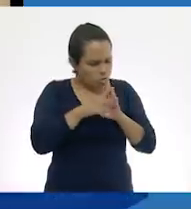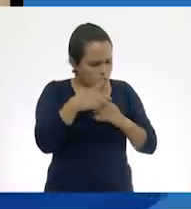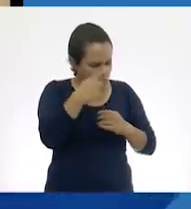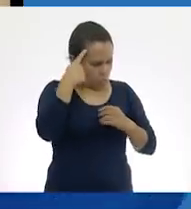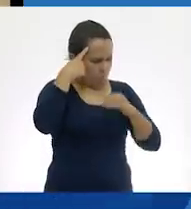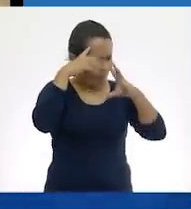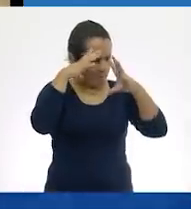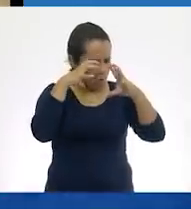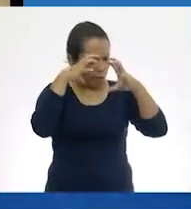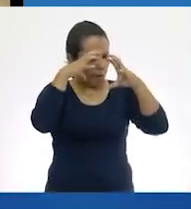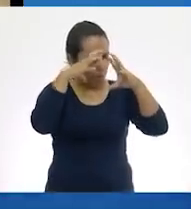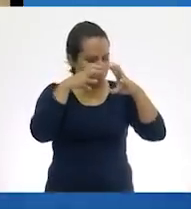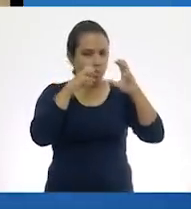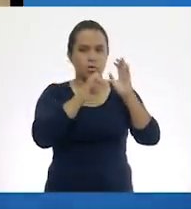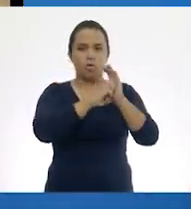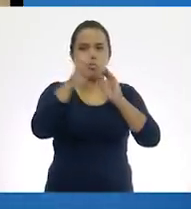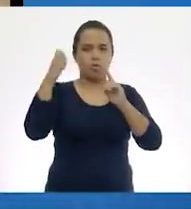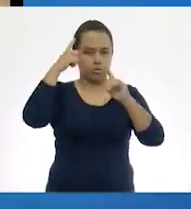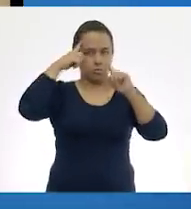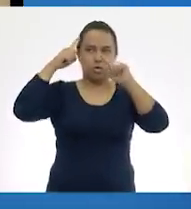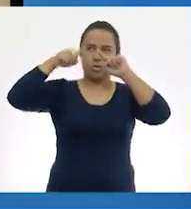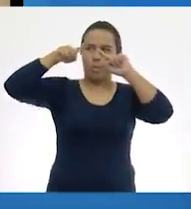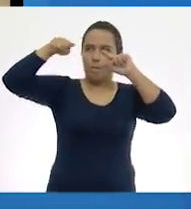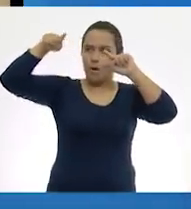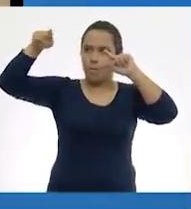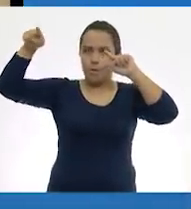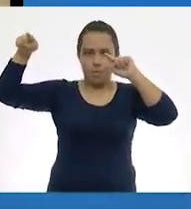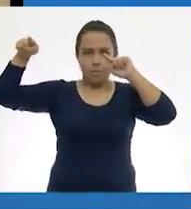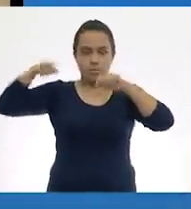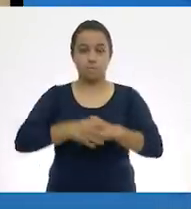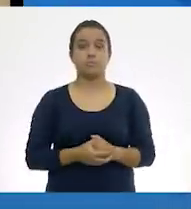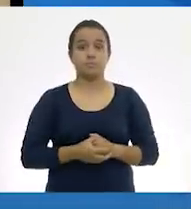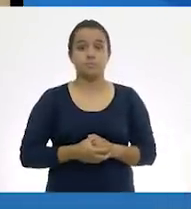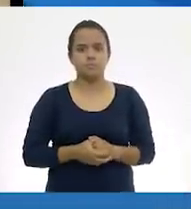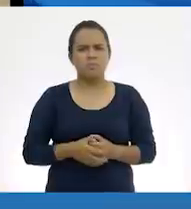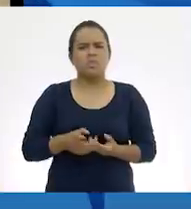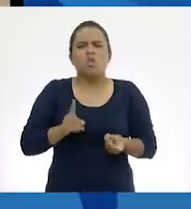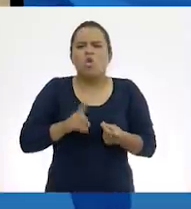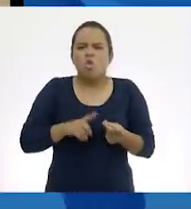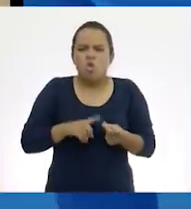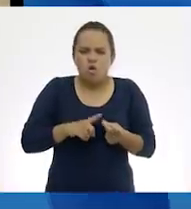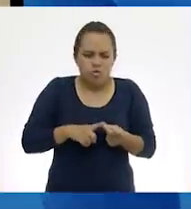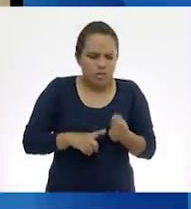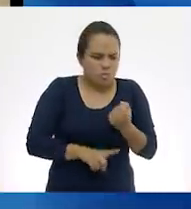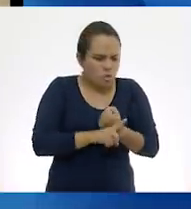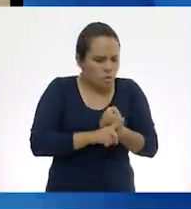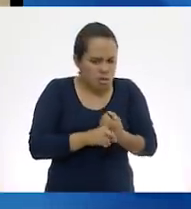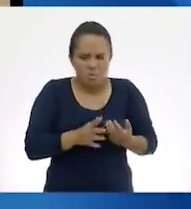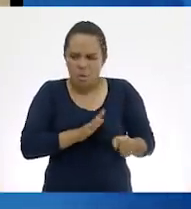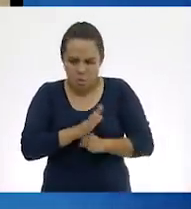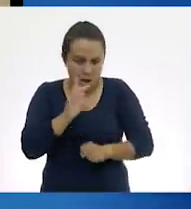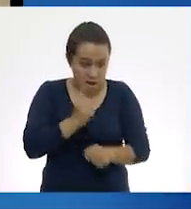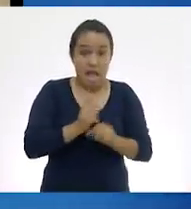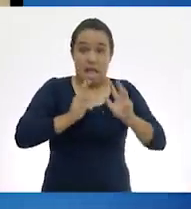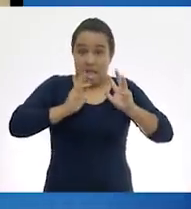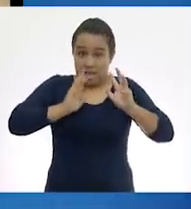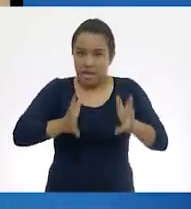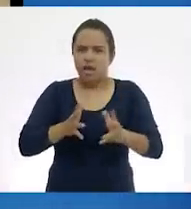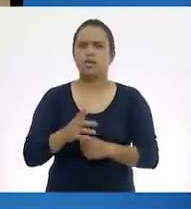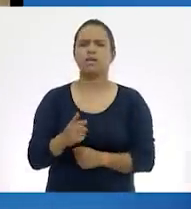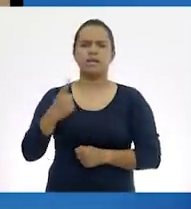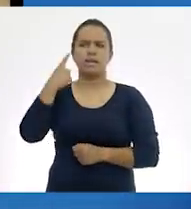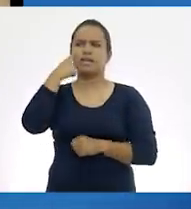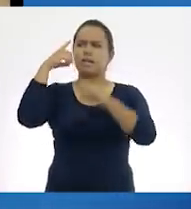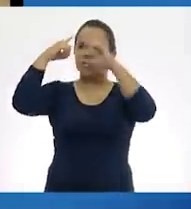tiempo real, como un electroencefalograma. Ya que sabemos dónde parece estar el problema, nos dedicamos a buscar qué parte